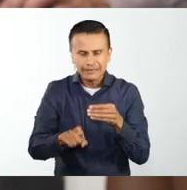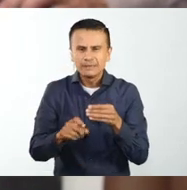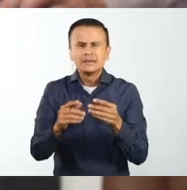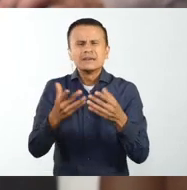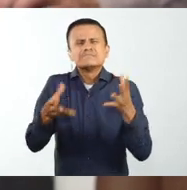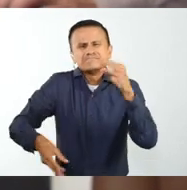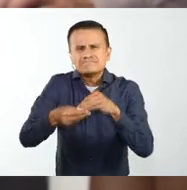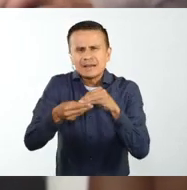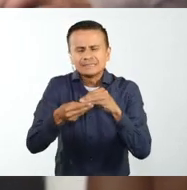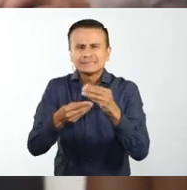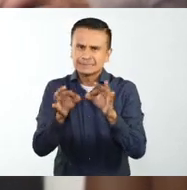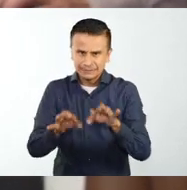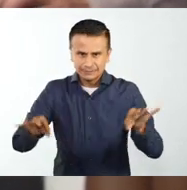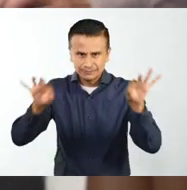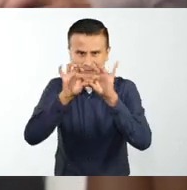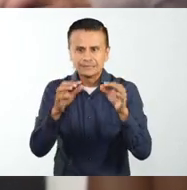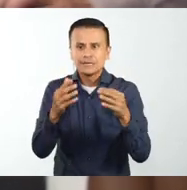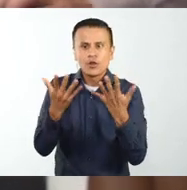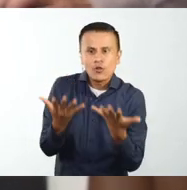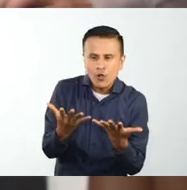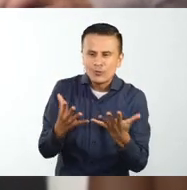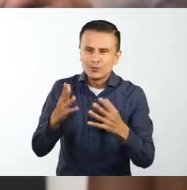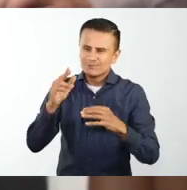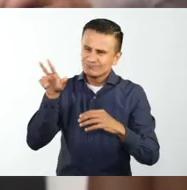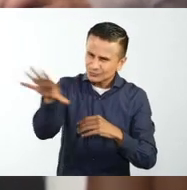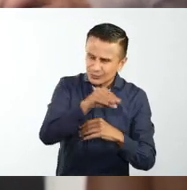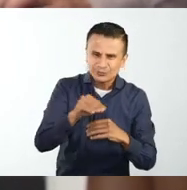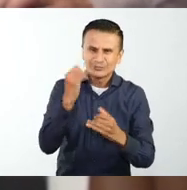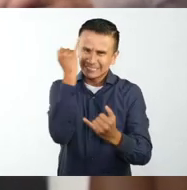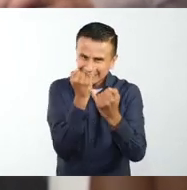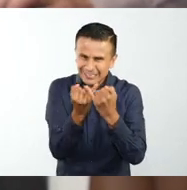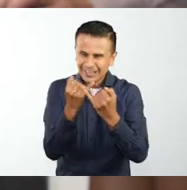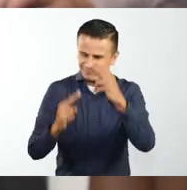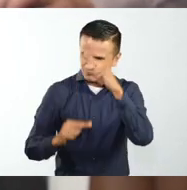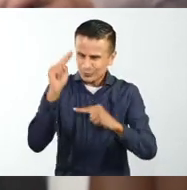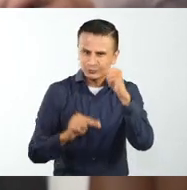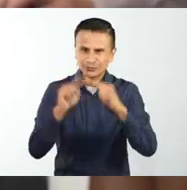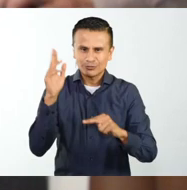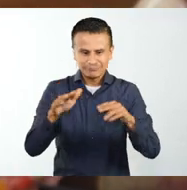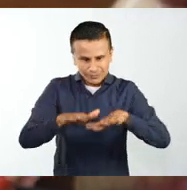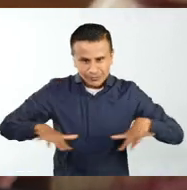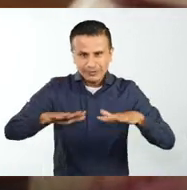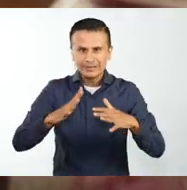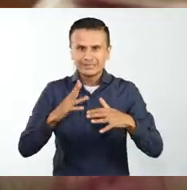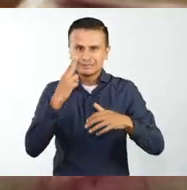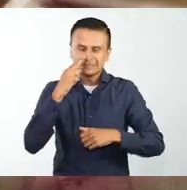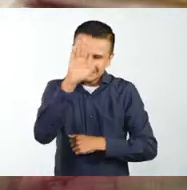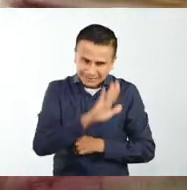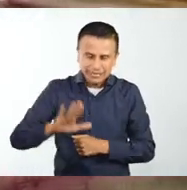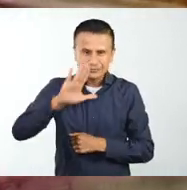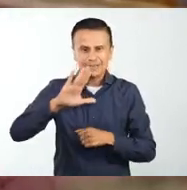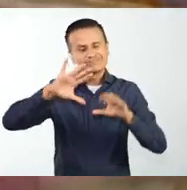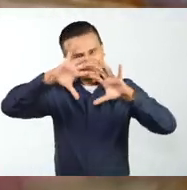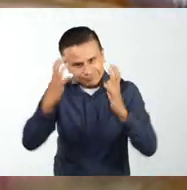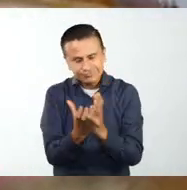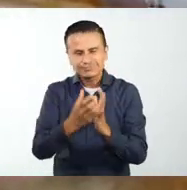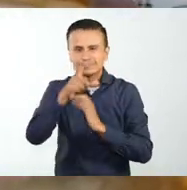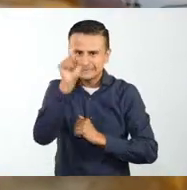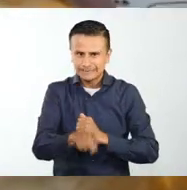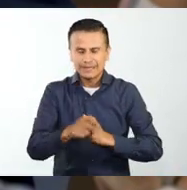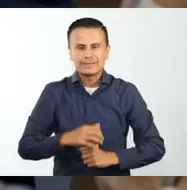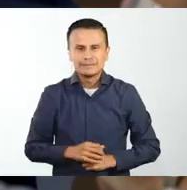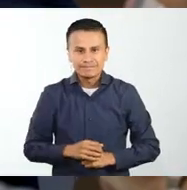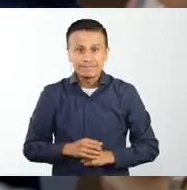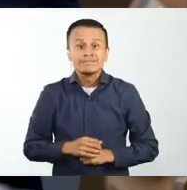proponer una construcción de la identidad que sea a la vez local, nacional y